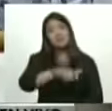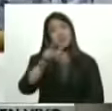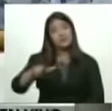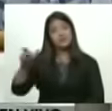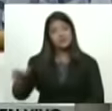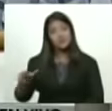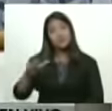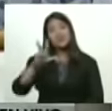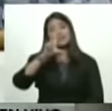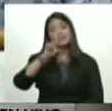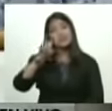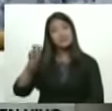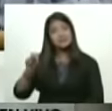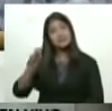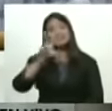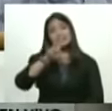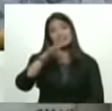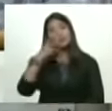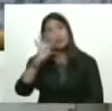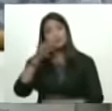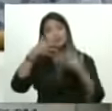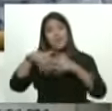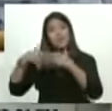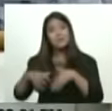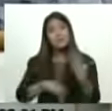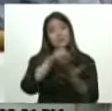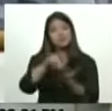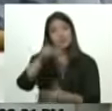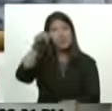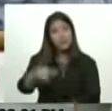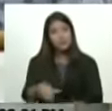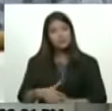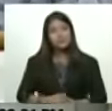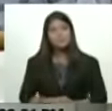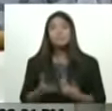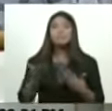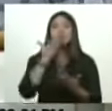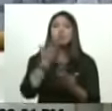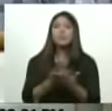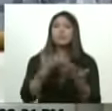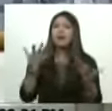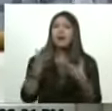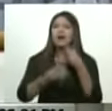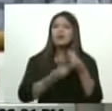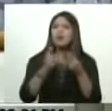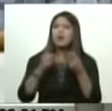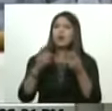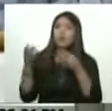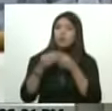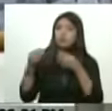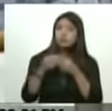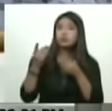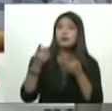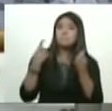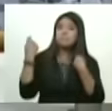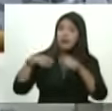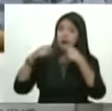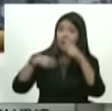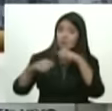más de 350 empresas que participaron en este encuentro del día de hoy, una de las propuestas era establecer un tipo de cambio competitivo para la